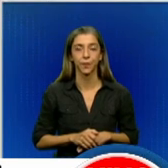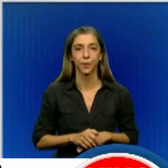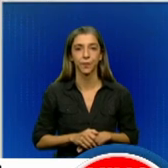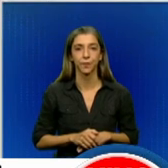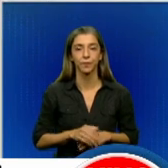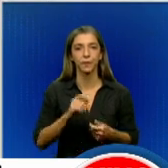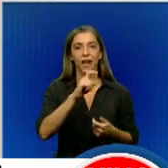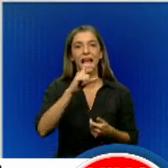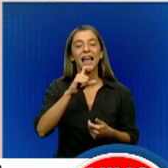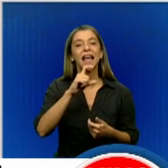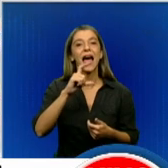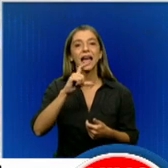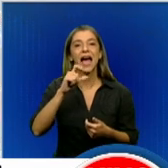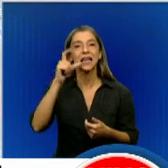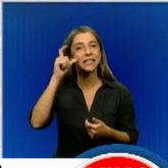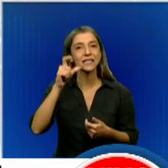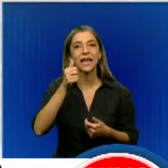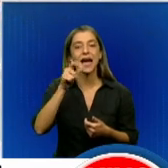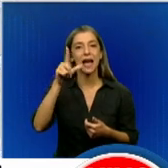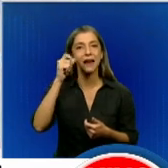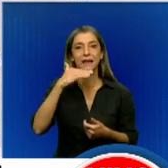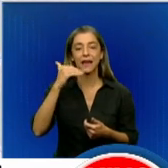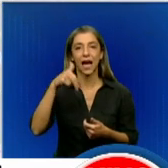kaká se alejan dro